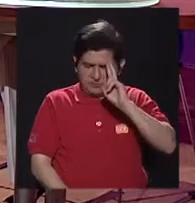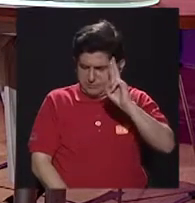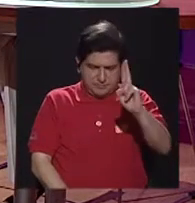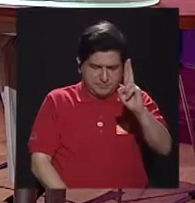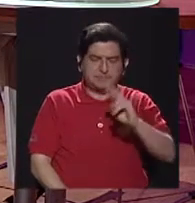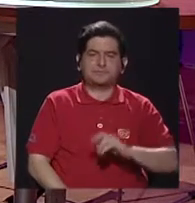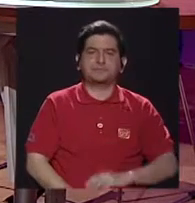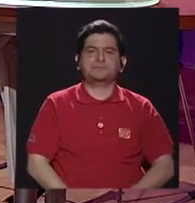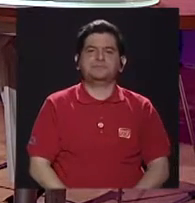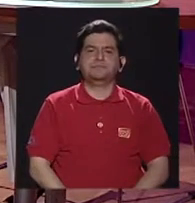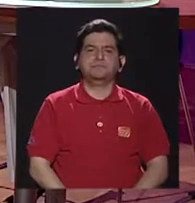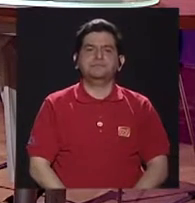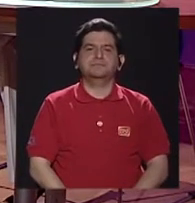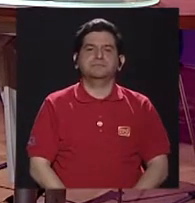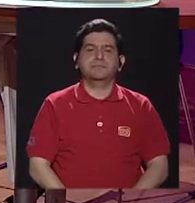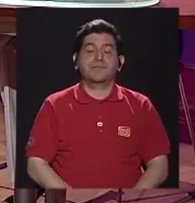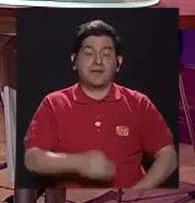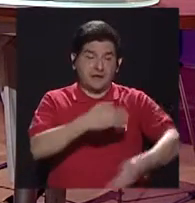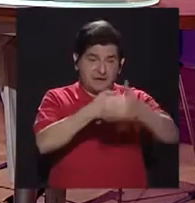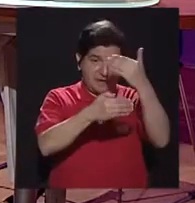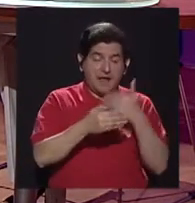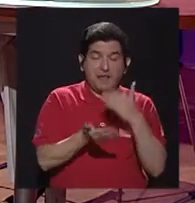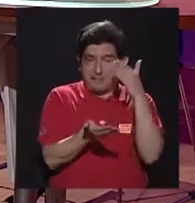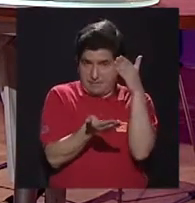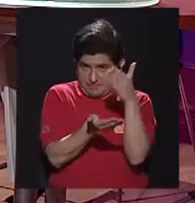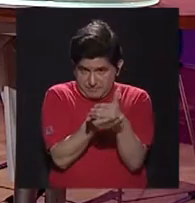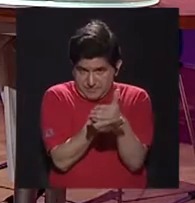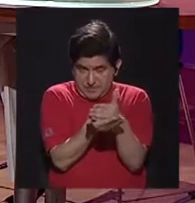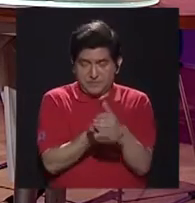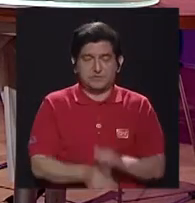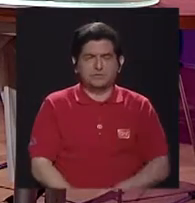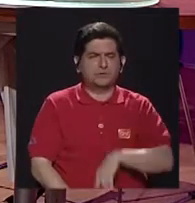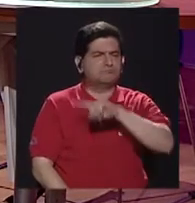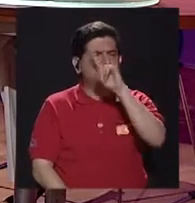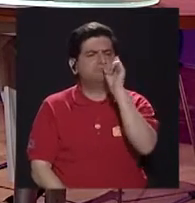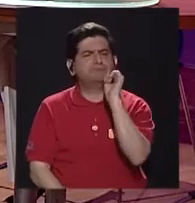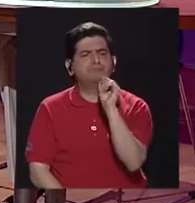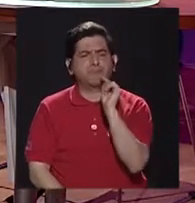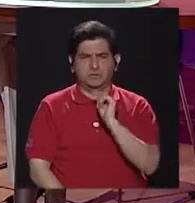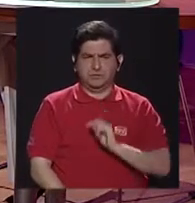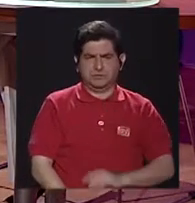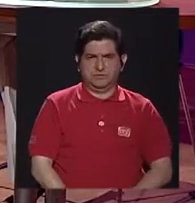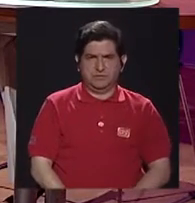Irreverencias. Antes de ir al corte, le consultaba a usted